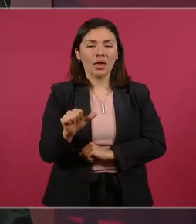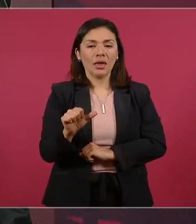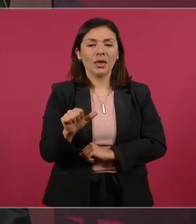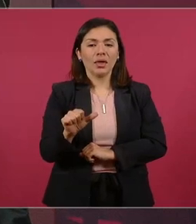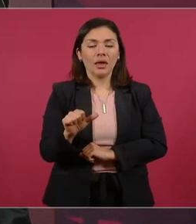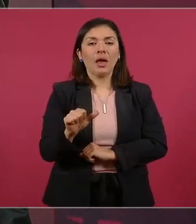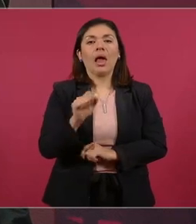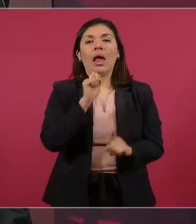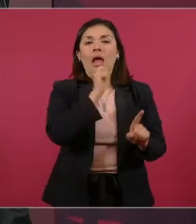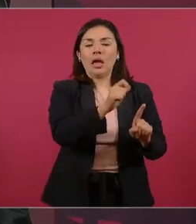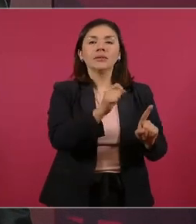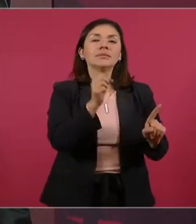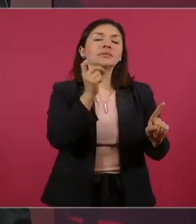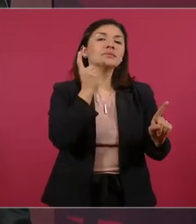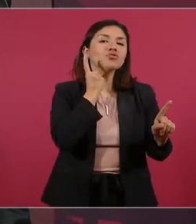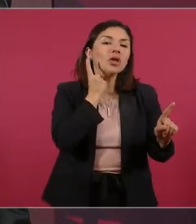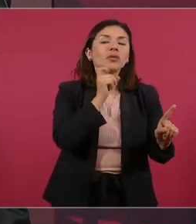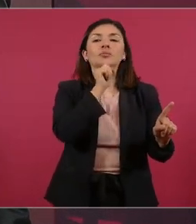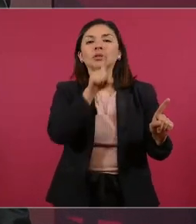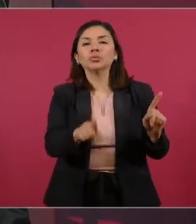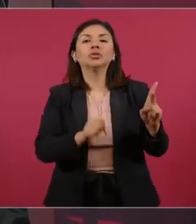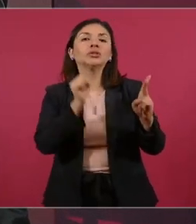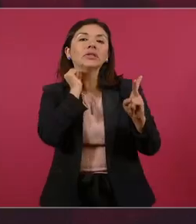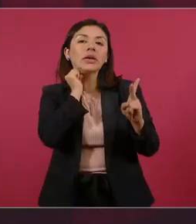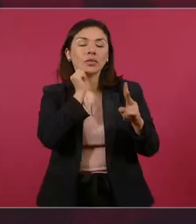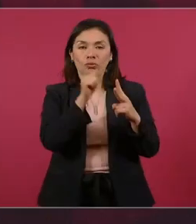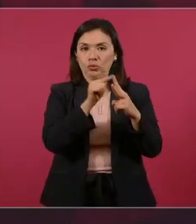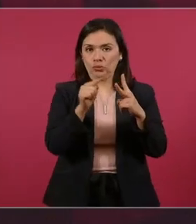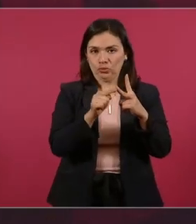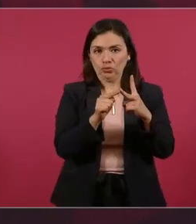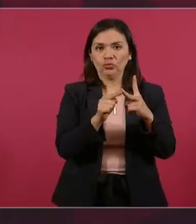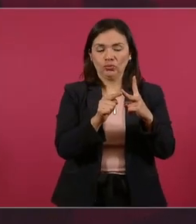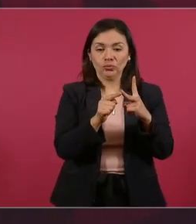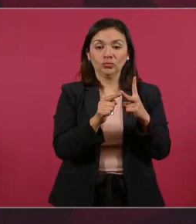en diputados y en senadores, en las dos cámaras.